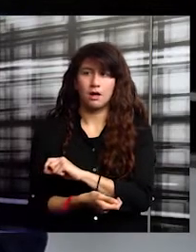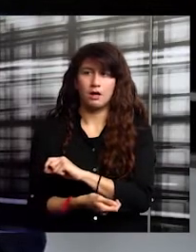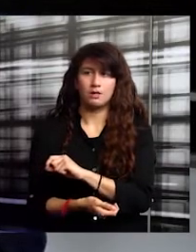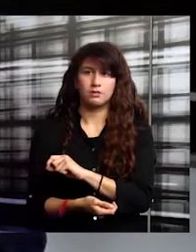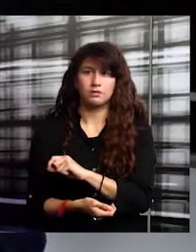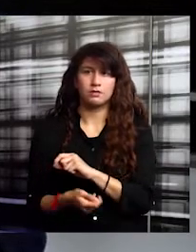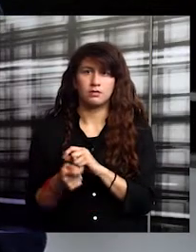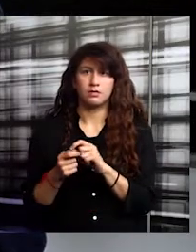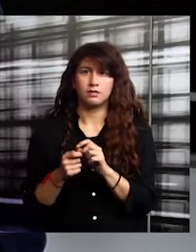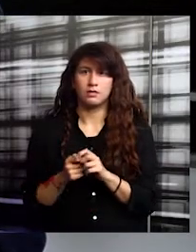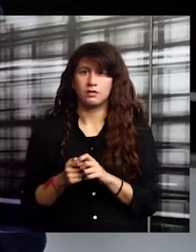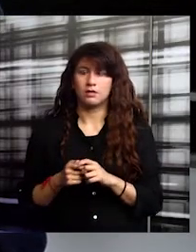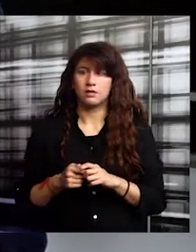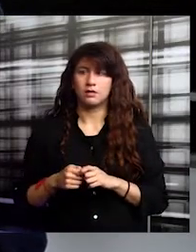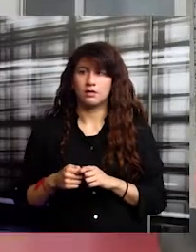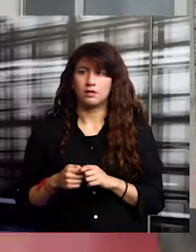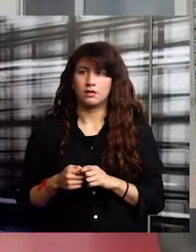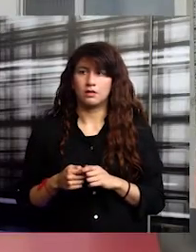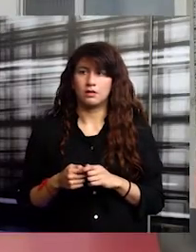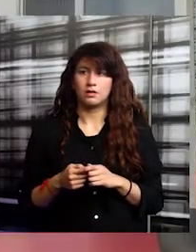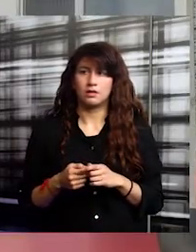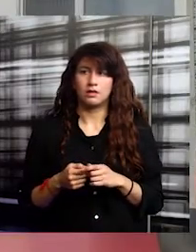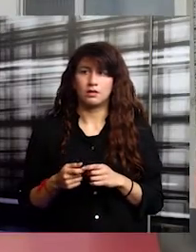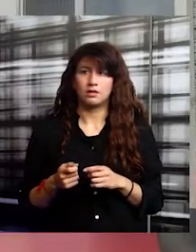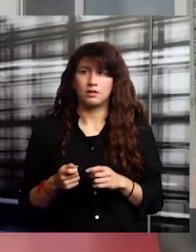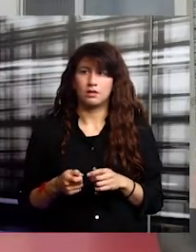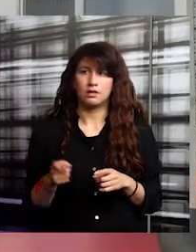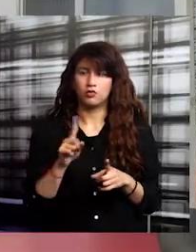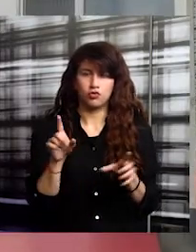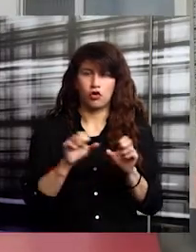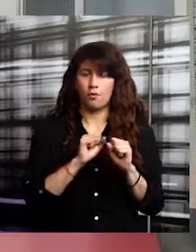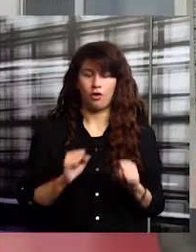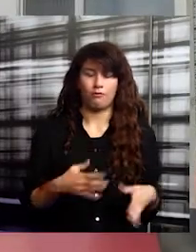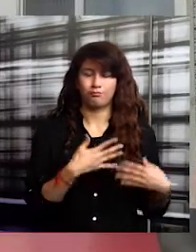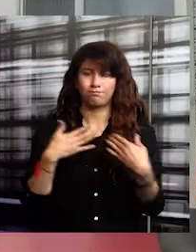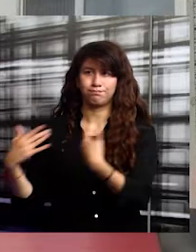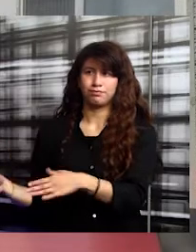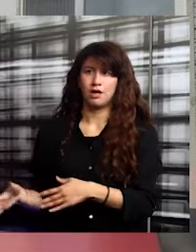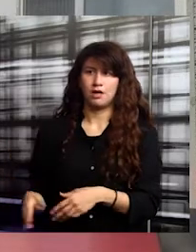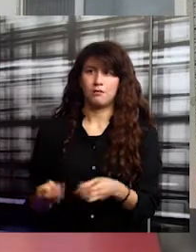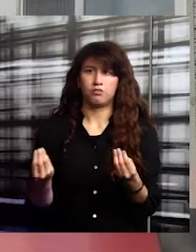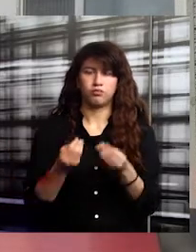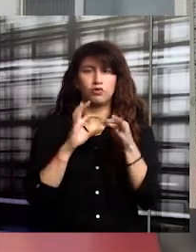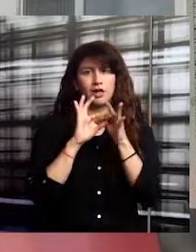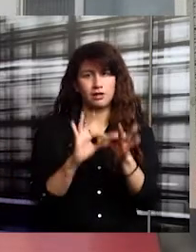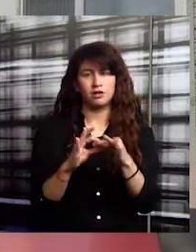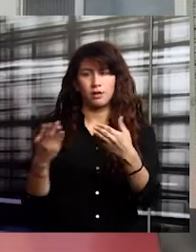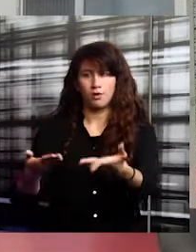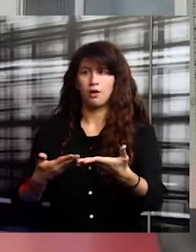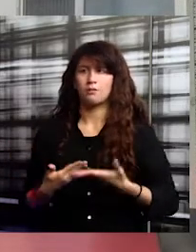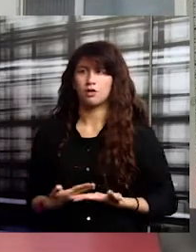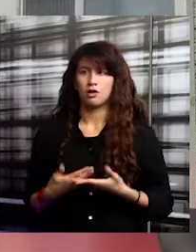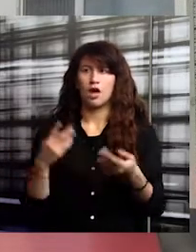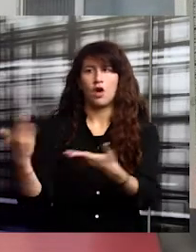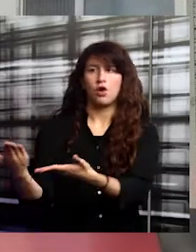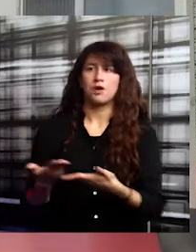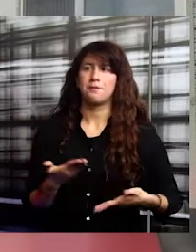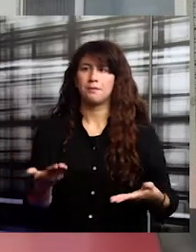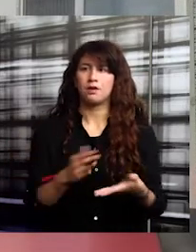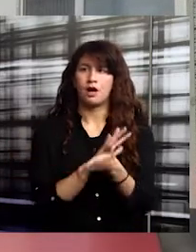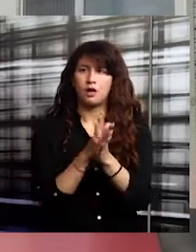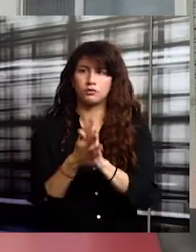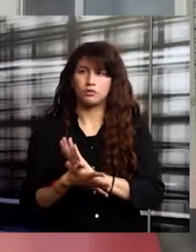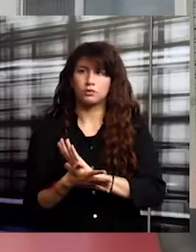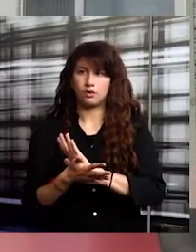gracias por la invitación y los invito a todos ustedes a formarse, a preocuparse, a leer